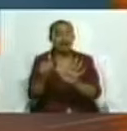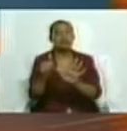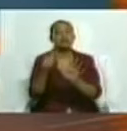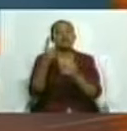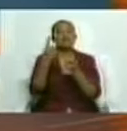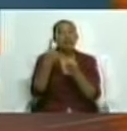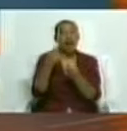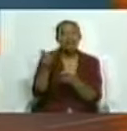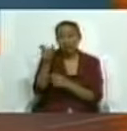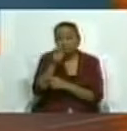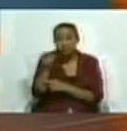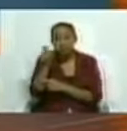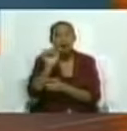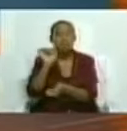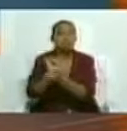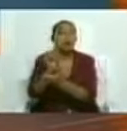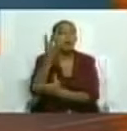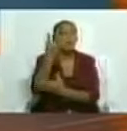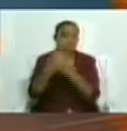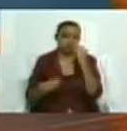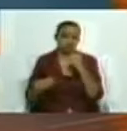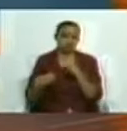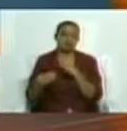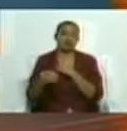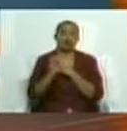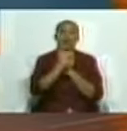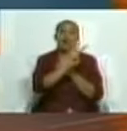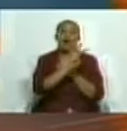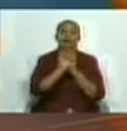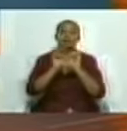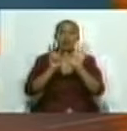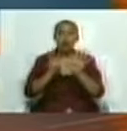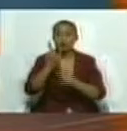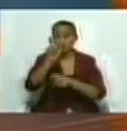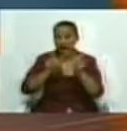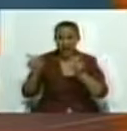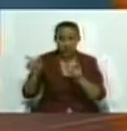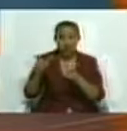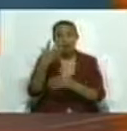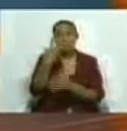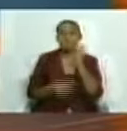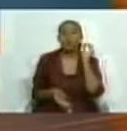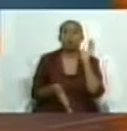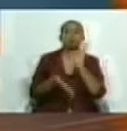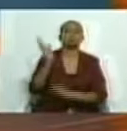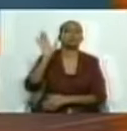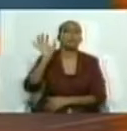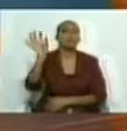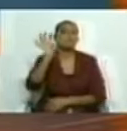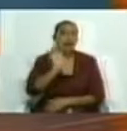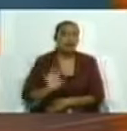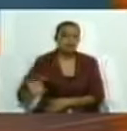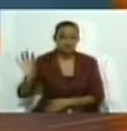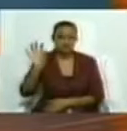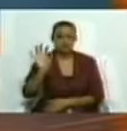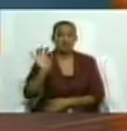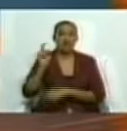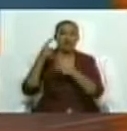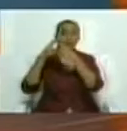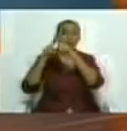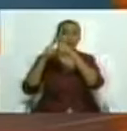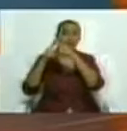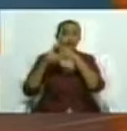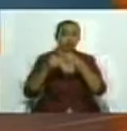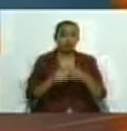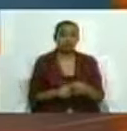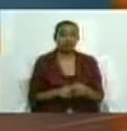por ejecutar y 48 tienen alerta Roja de Interpol en total hay